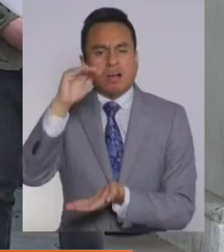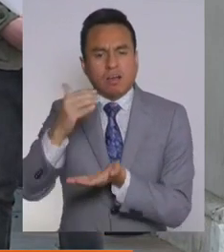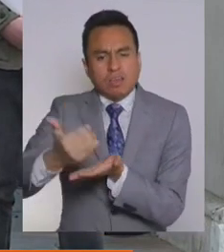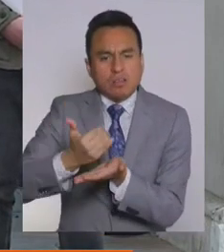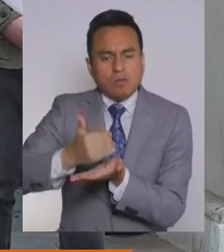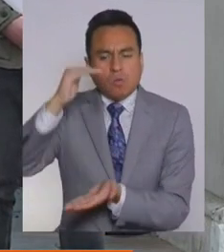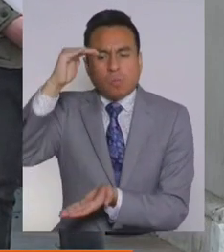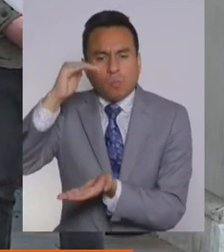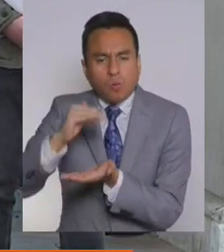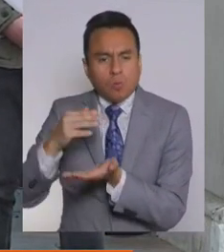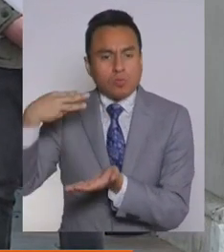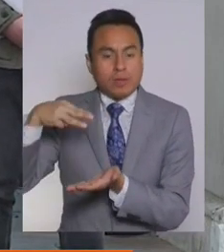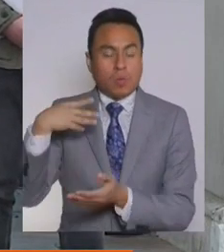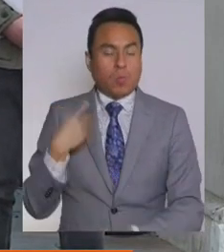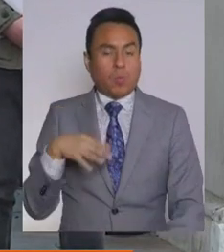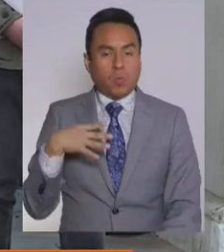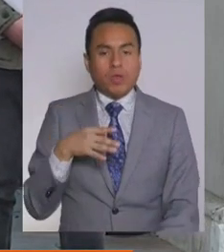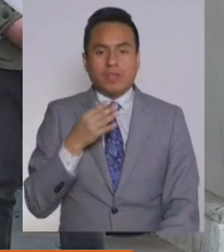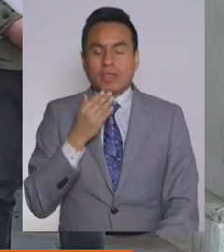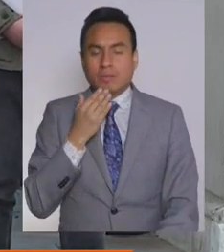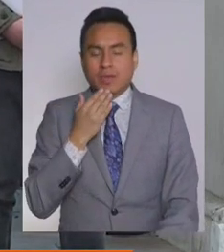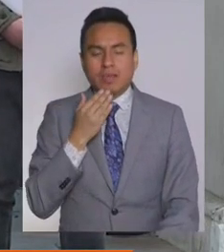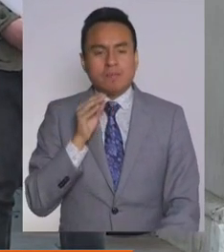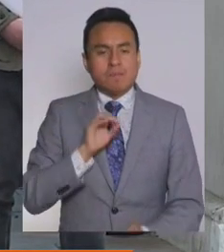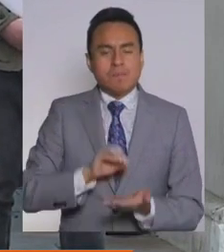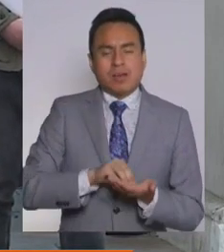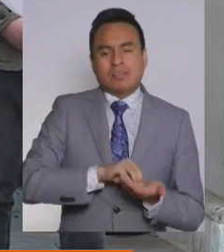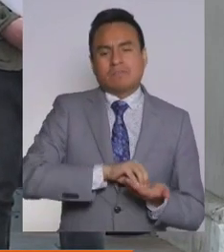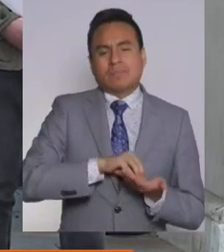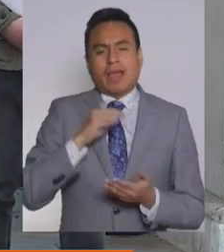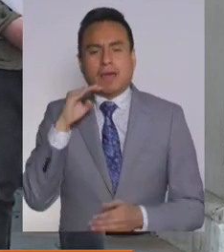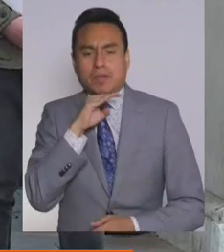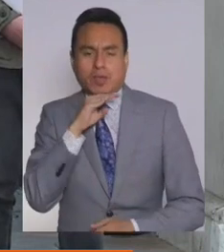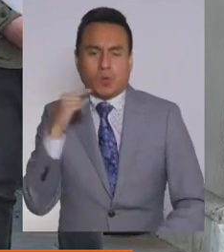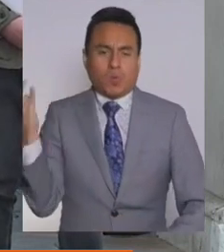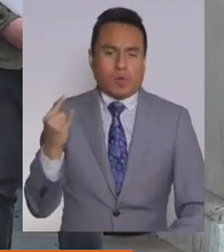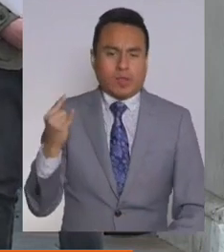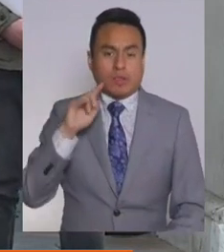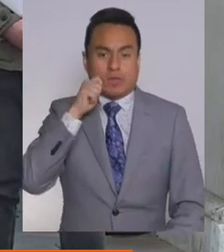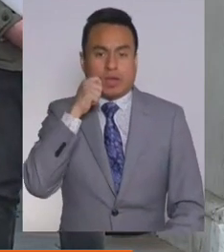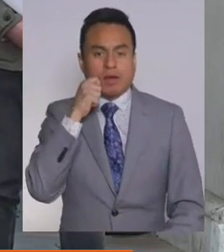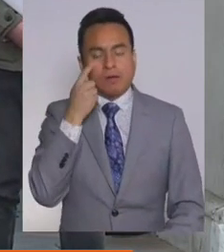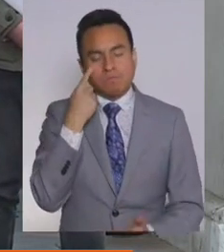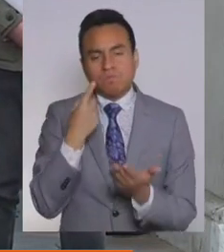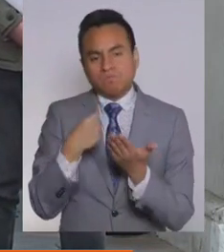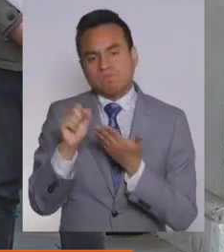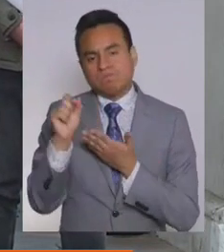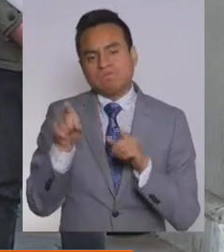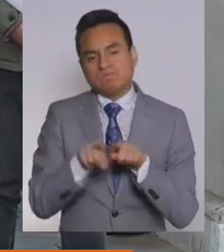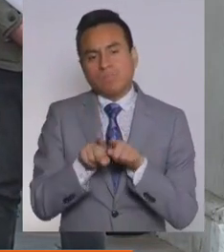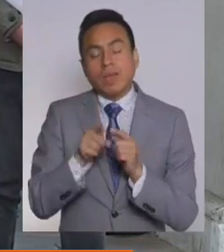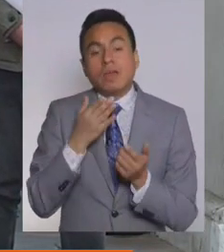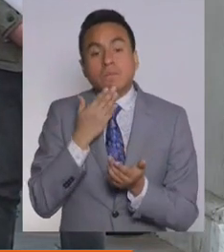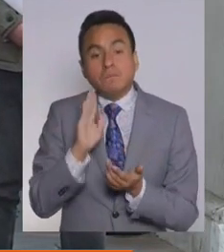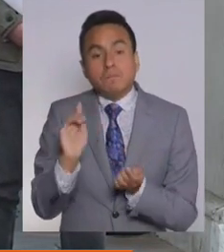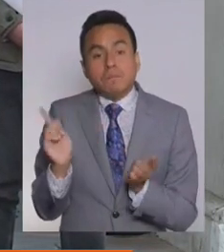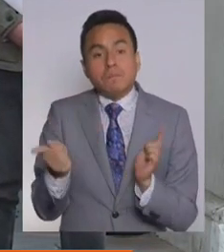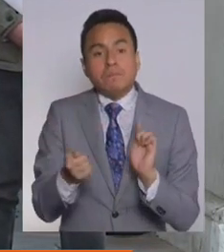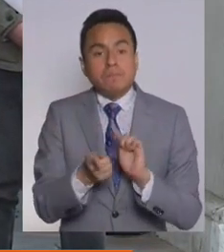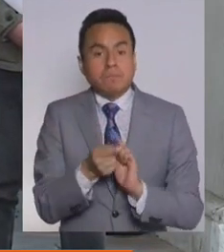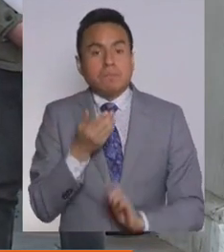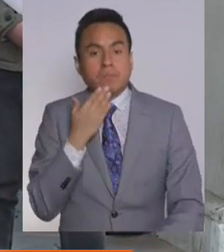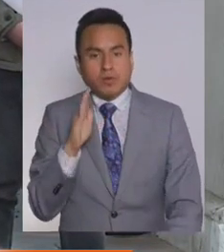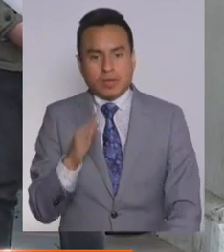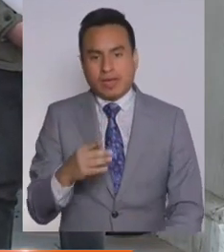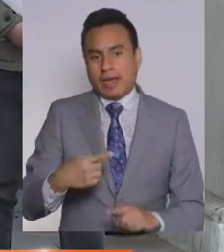ingresos, de lo que dice relación con llegar con más rapidez y con mayor urgencia. Hay un reconocimiento que ha habido una mejora importante, porque es